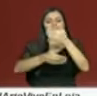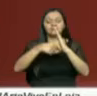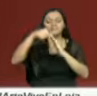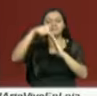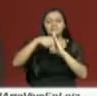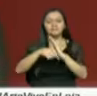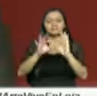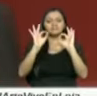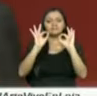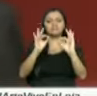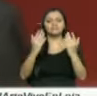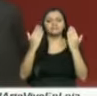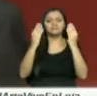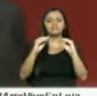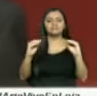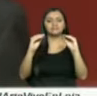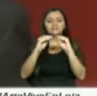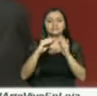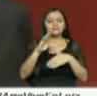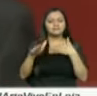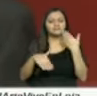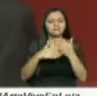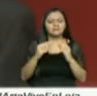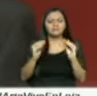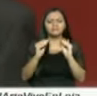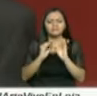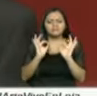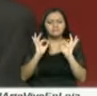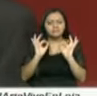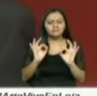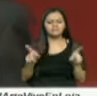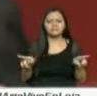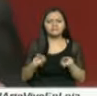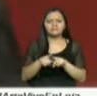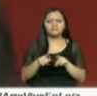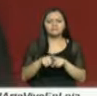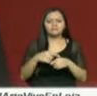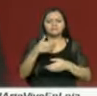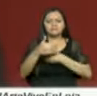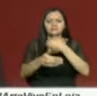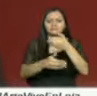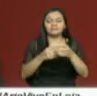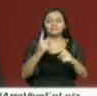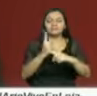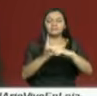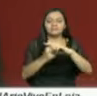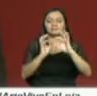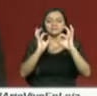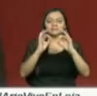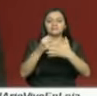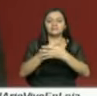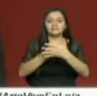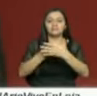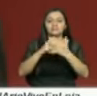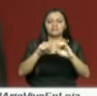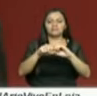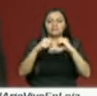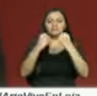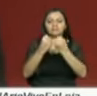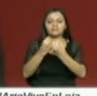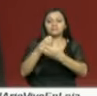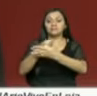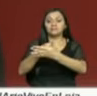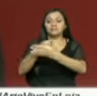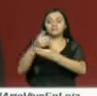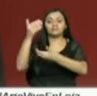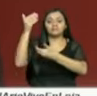profundizado con obras materiales y con un sin igual espíritu de lucha social, de lucha